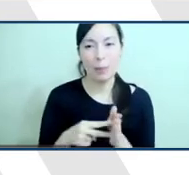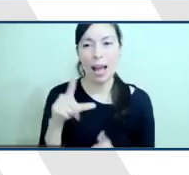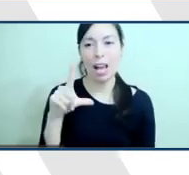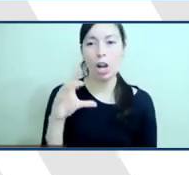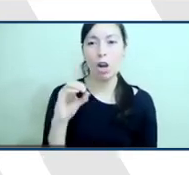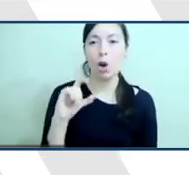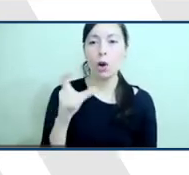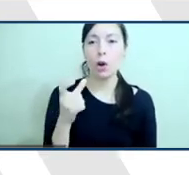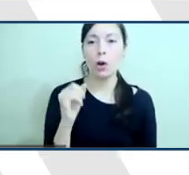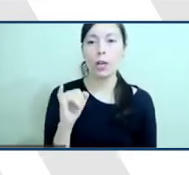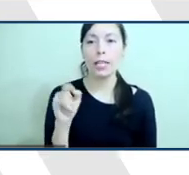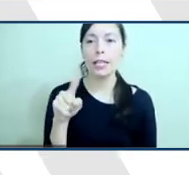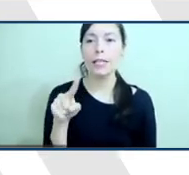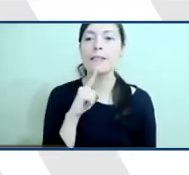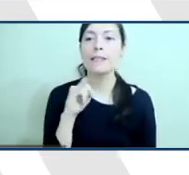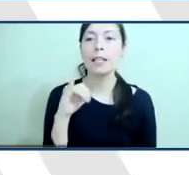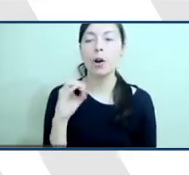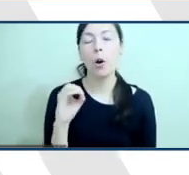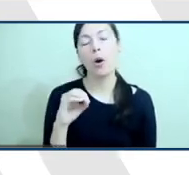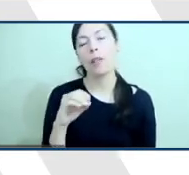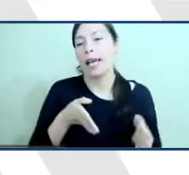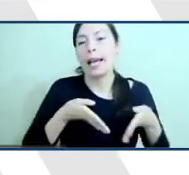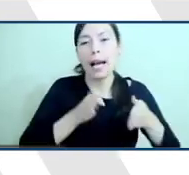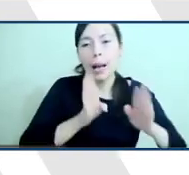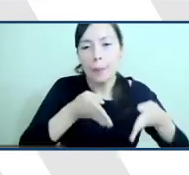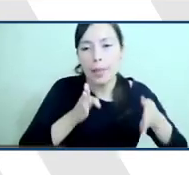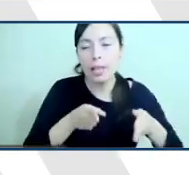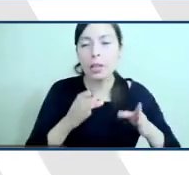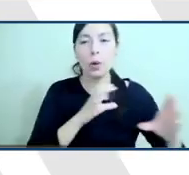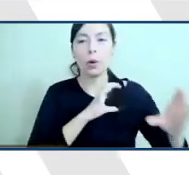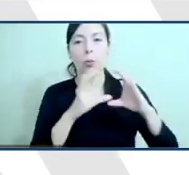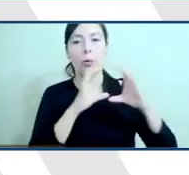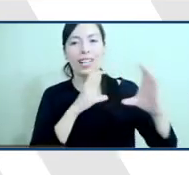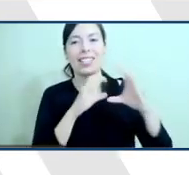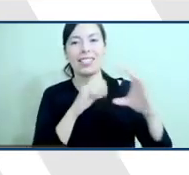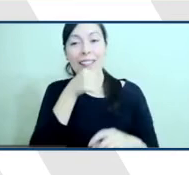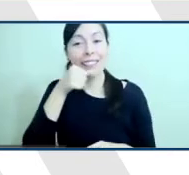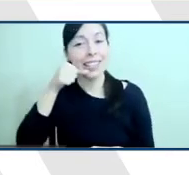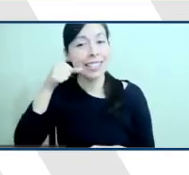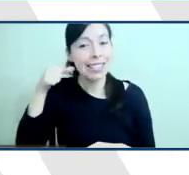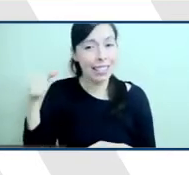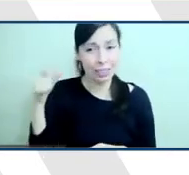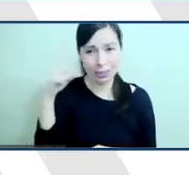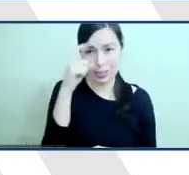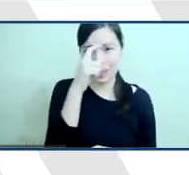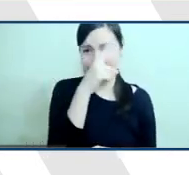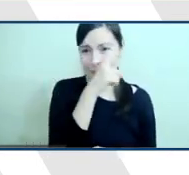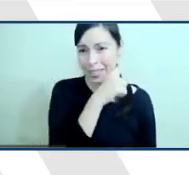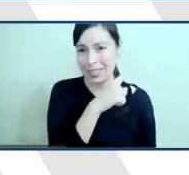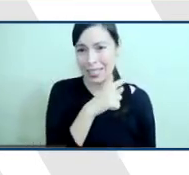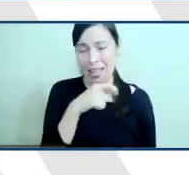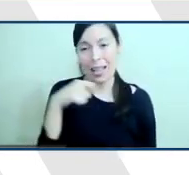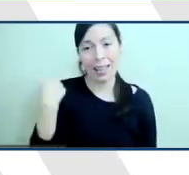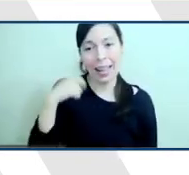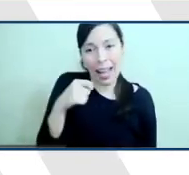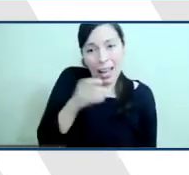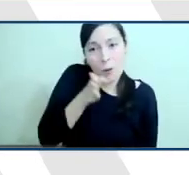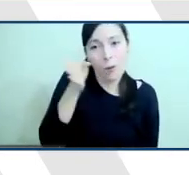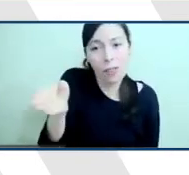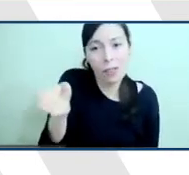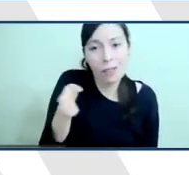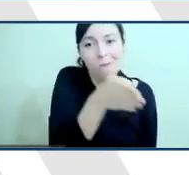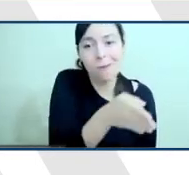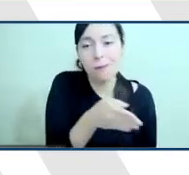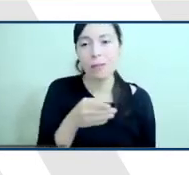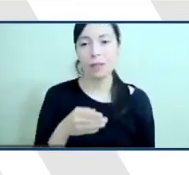de los caminos, de las comunicaciones, de la energía. En el desierto eso le introduce costos a cualquier proyecto y hay varias posibilidades